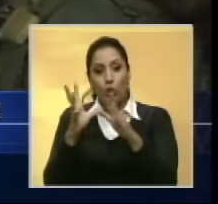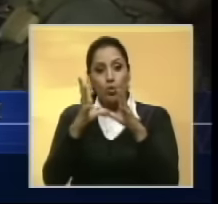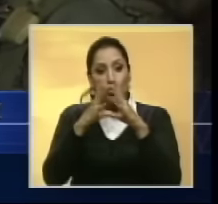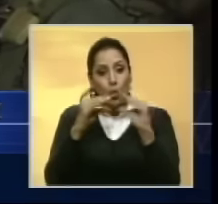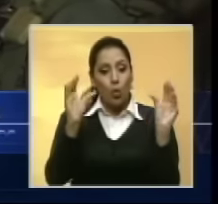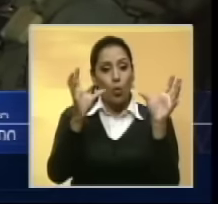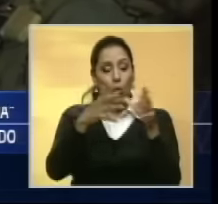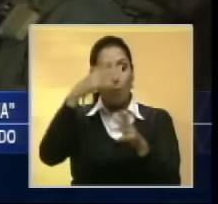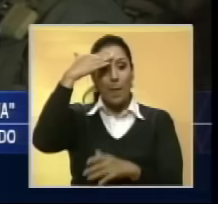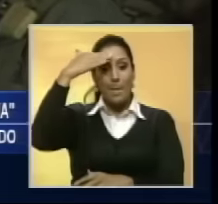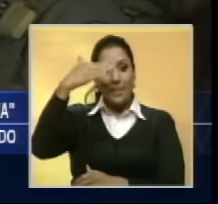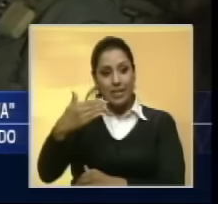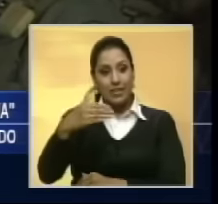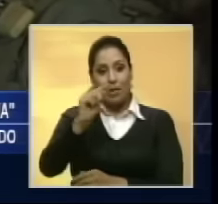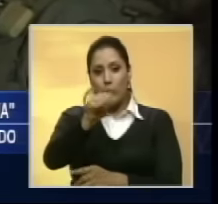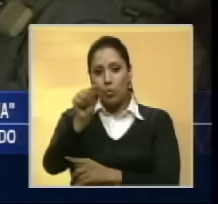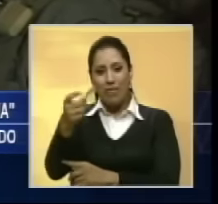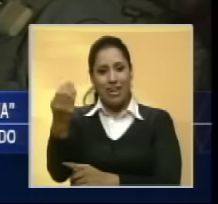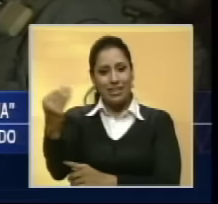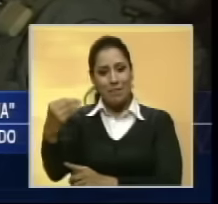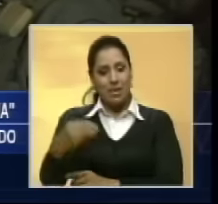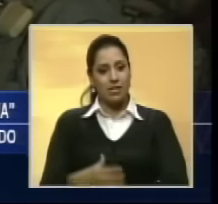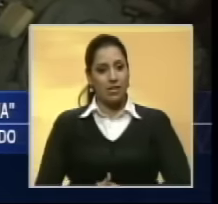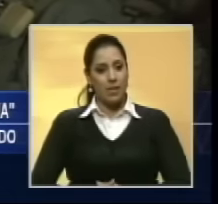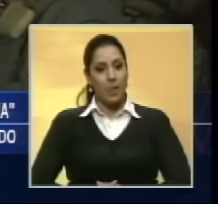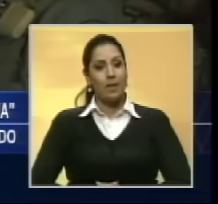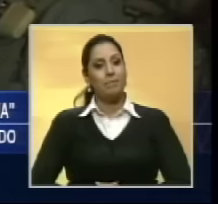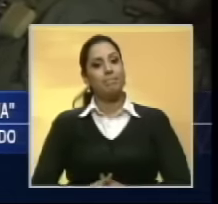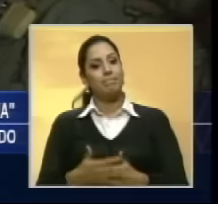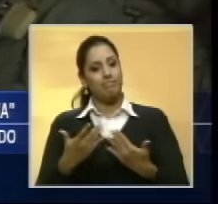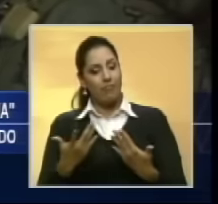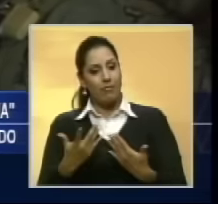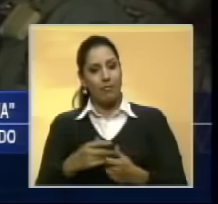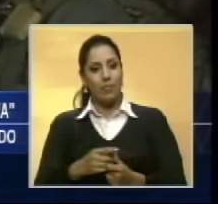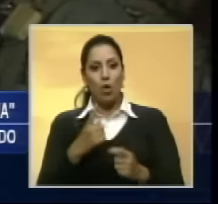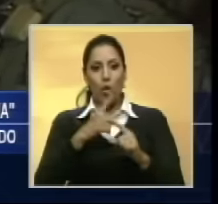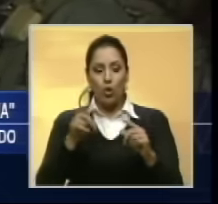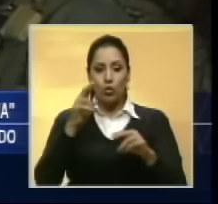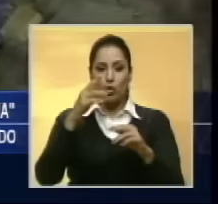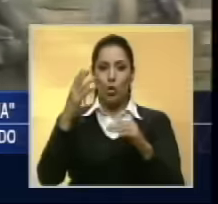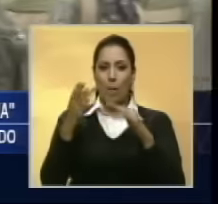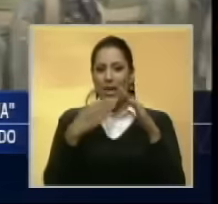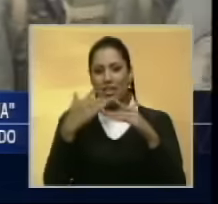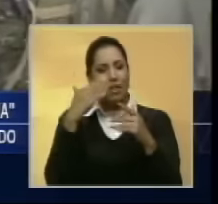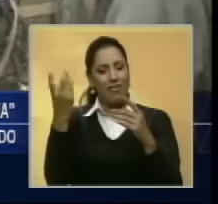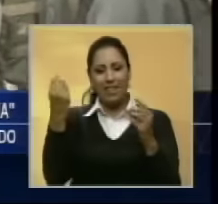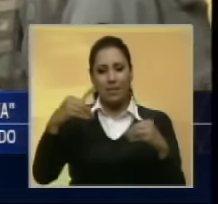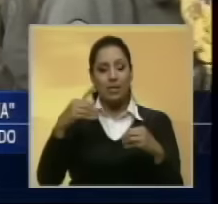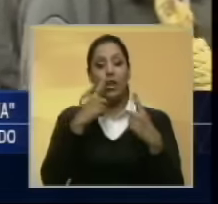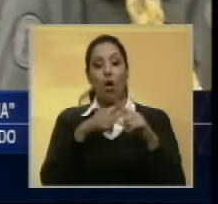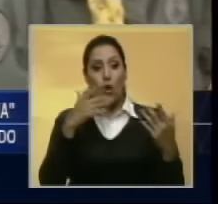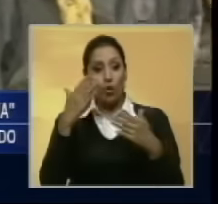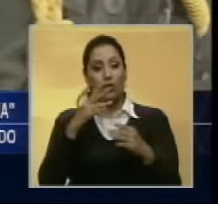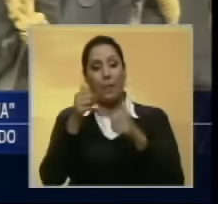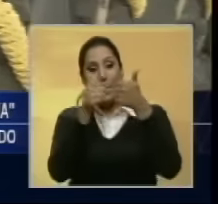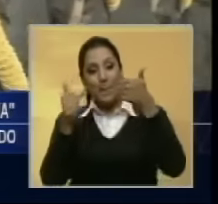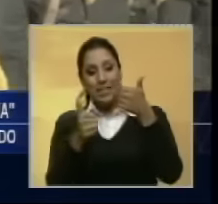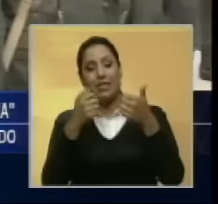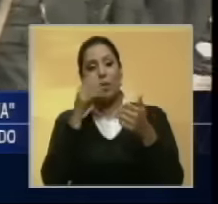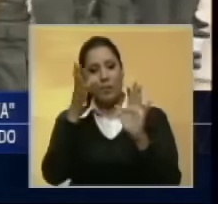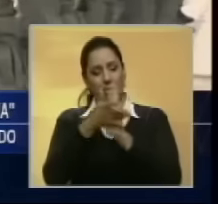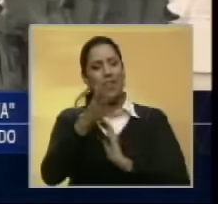brigadas de infantería. Por su parte, el vicealmirante exaltó la